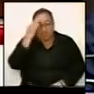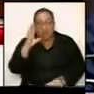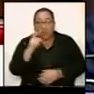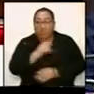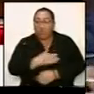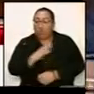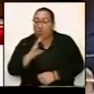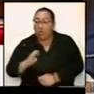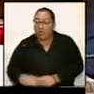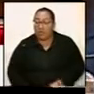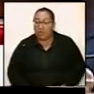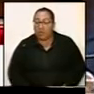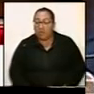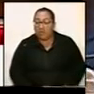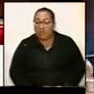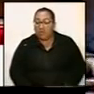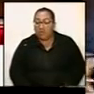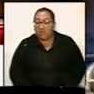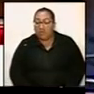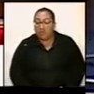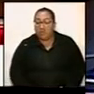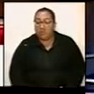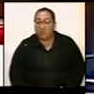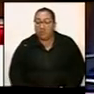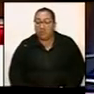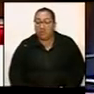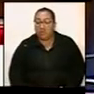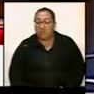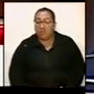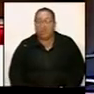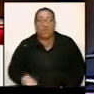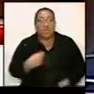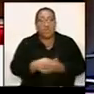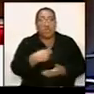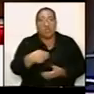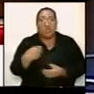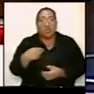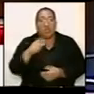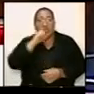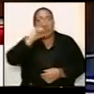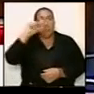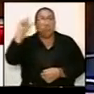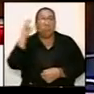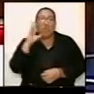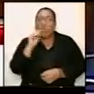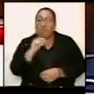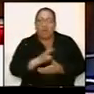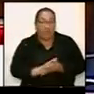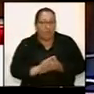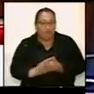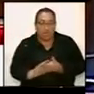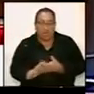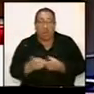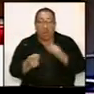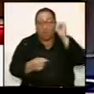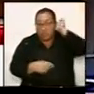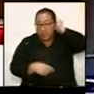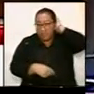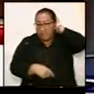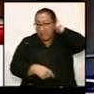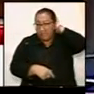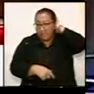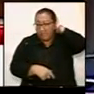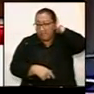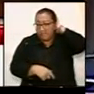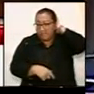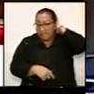es un gobierno de sueldos dorados. Y no voy a empezar a hablar de cuánto ganan algunos